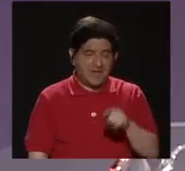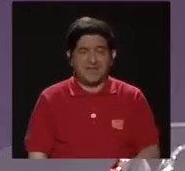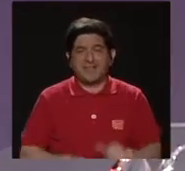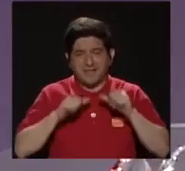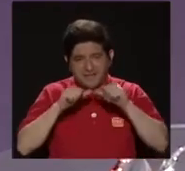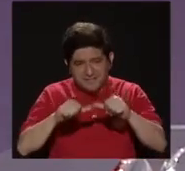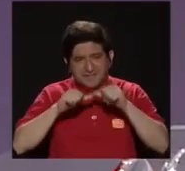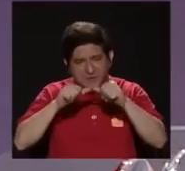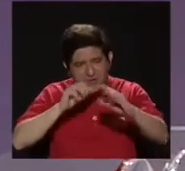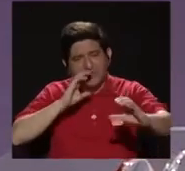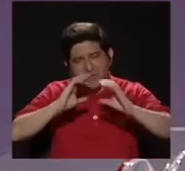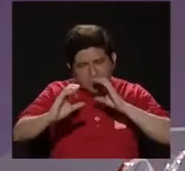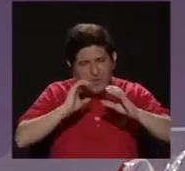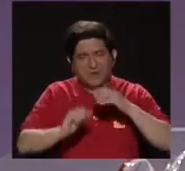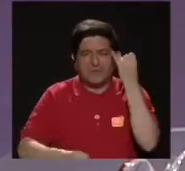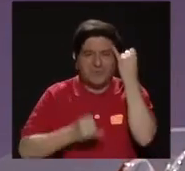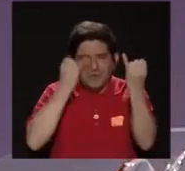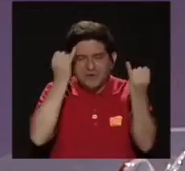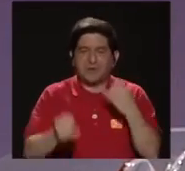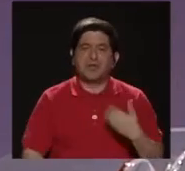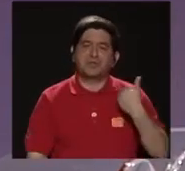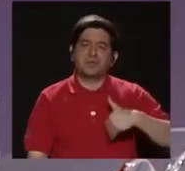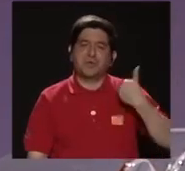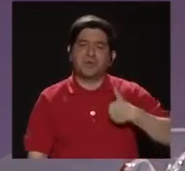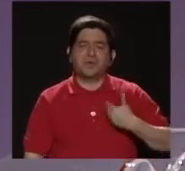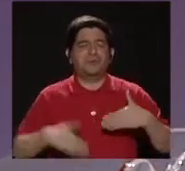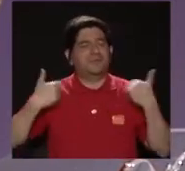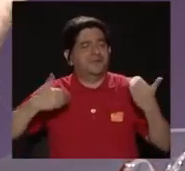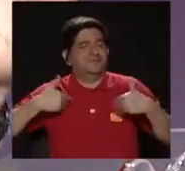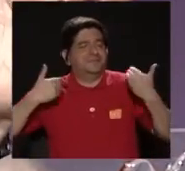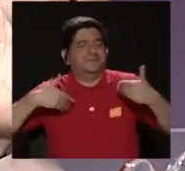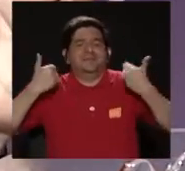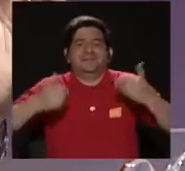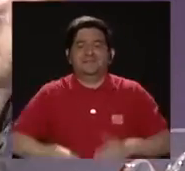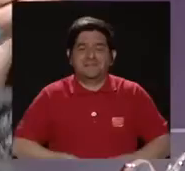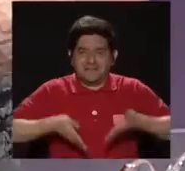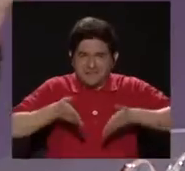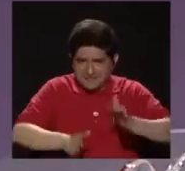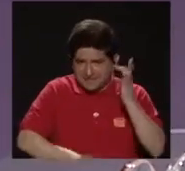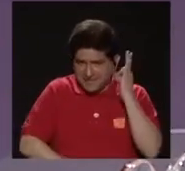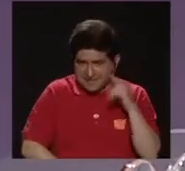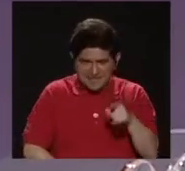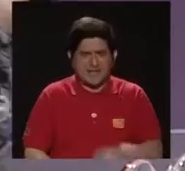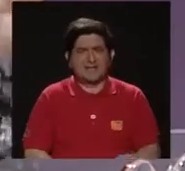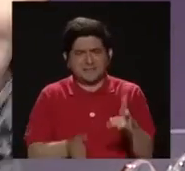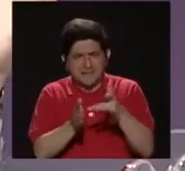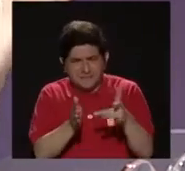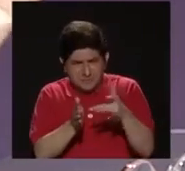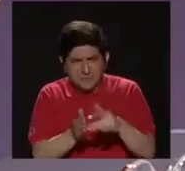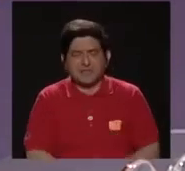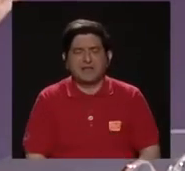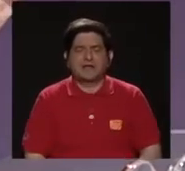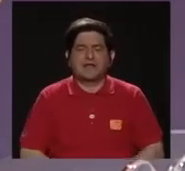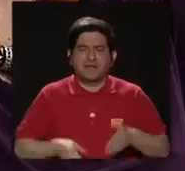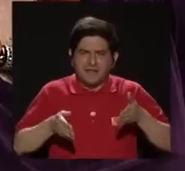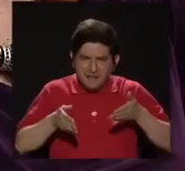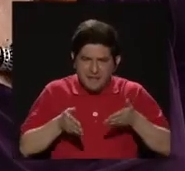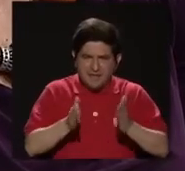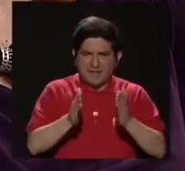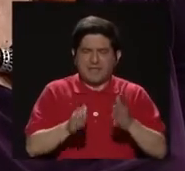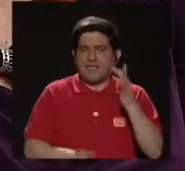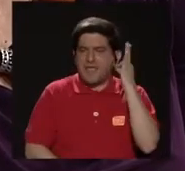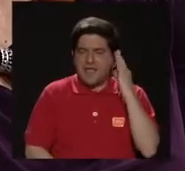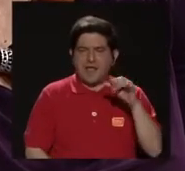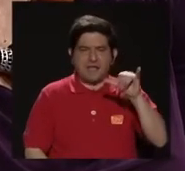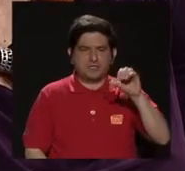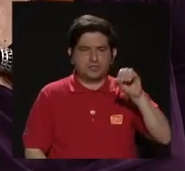de transmisión. Y los hombres están felices, entonces las hijas, eso está explotado en un libro, Las hijas de Yocasta, donde